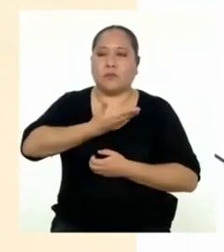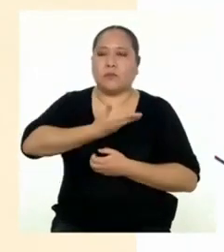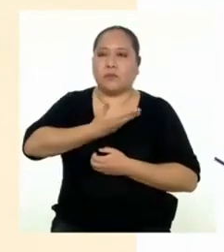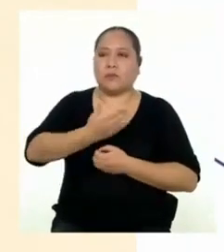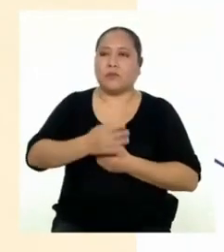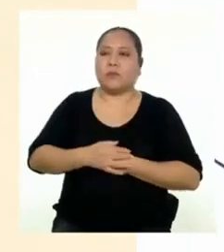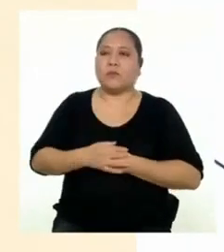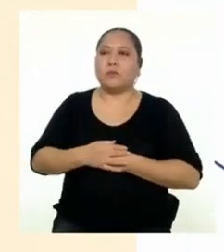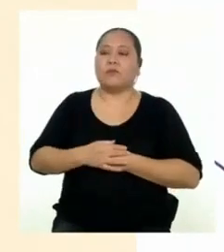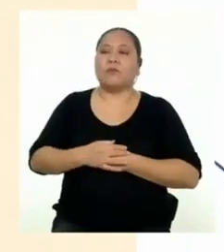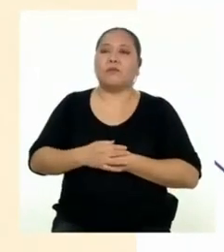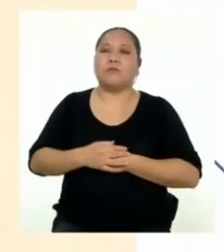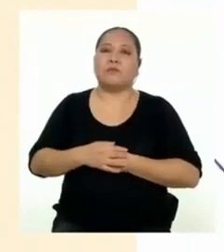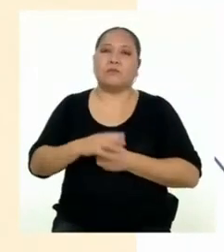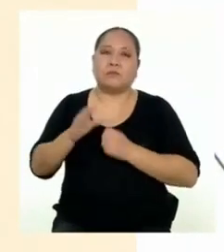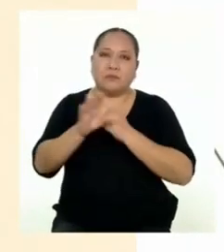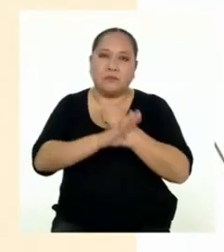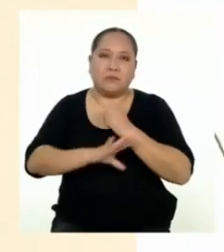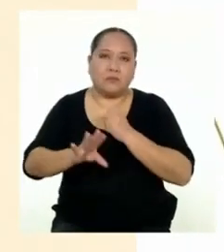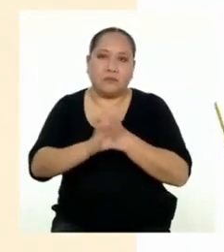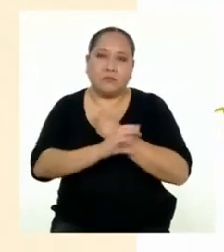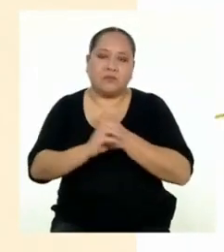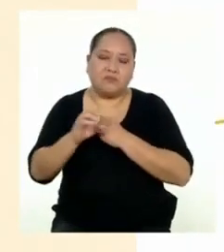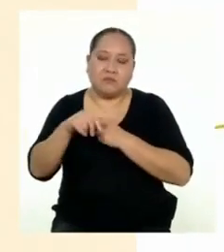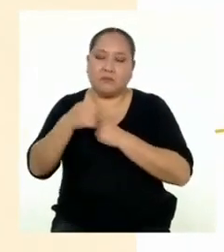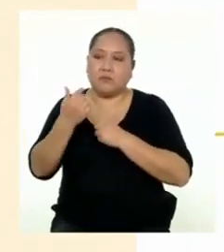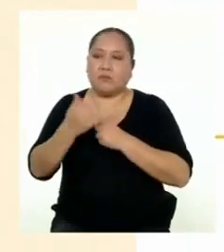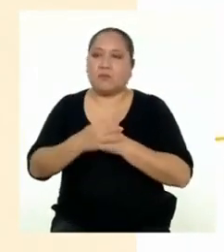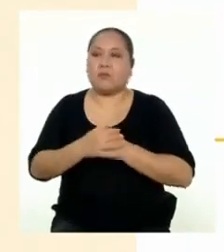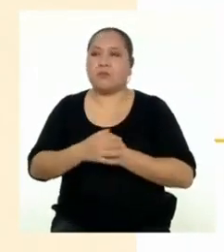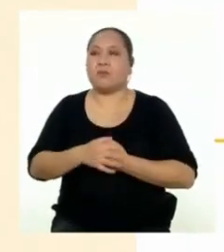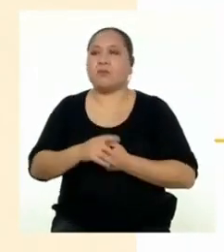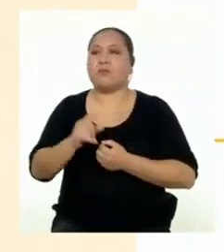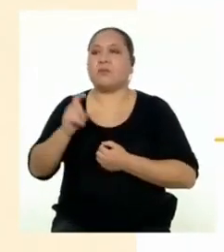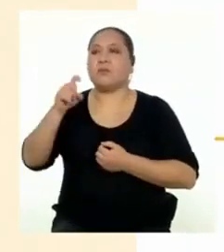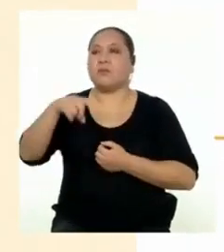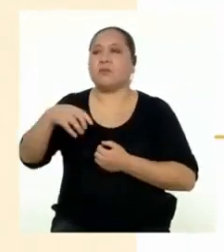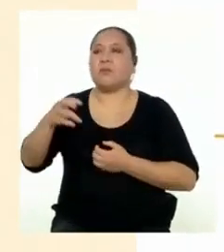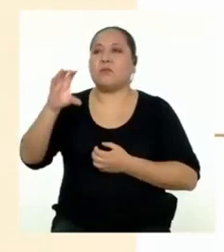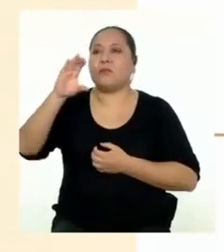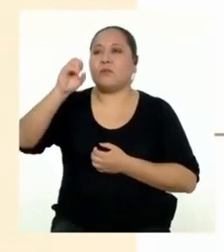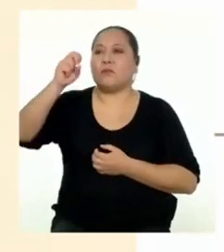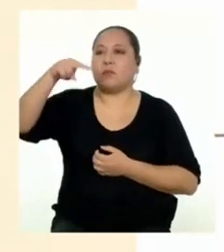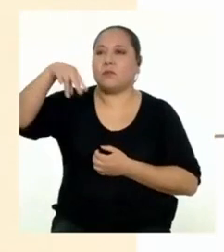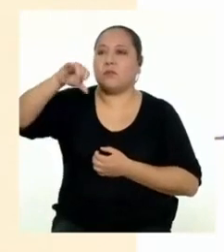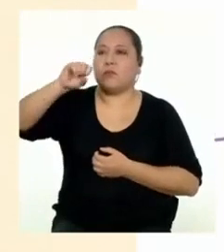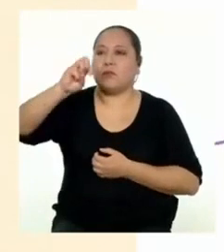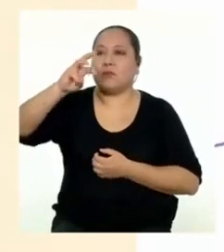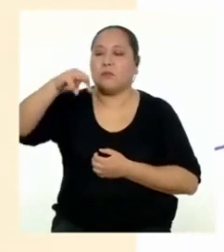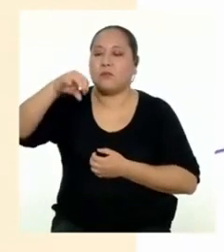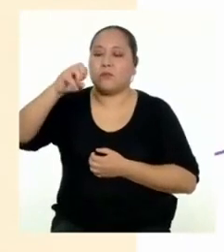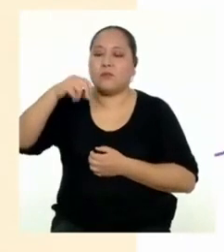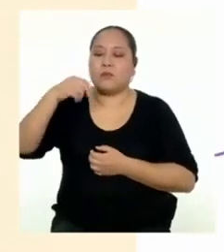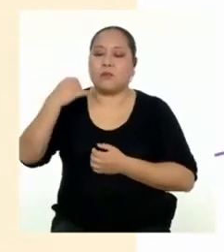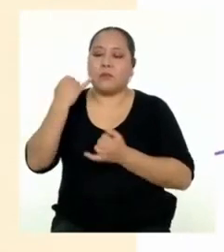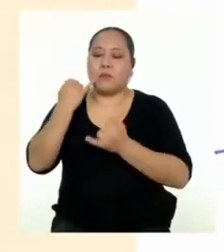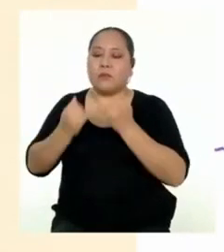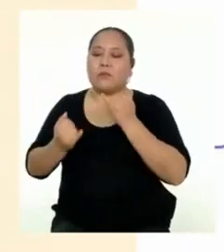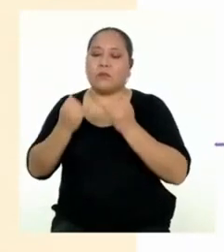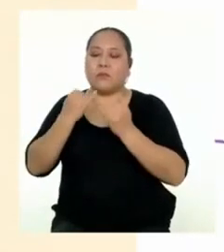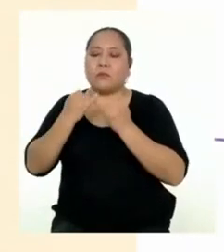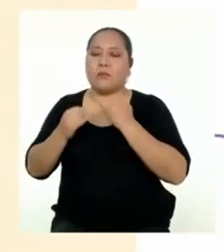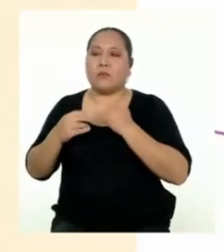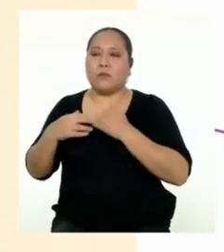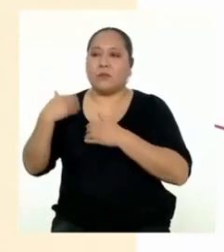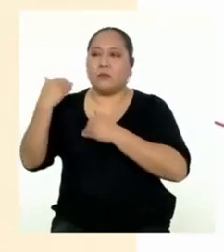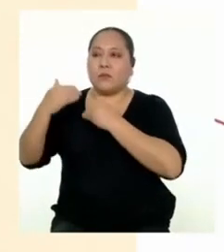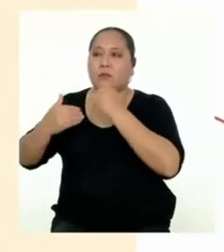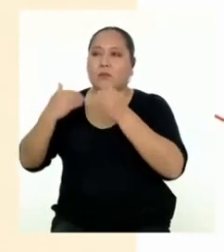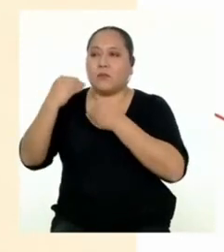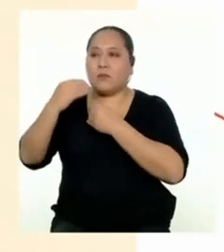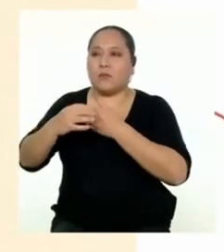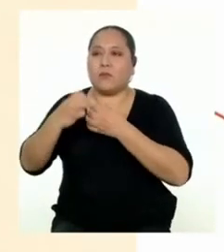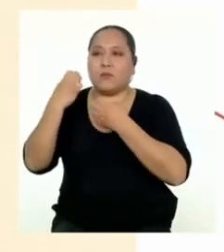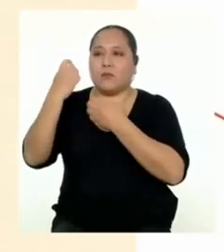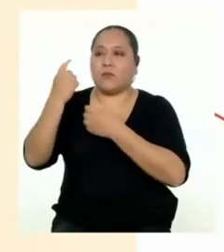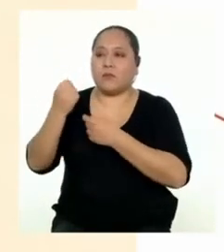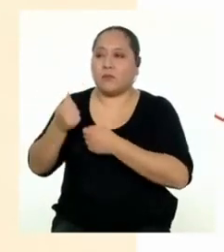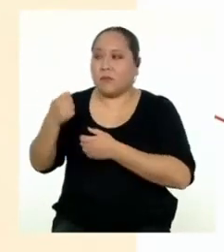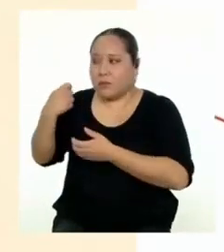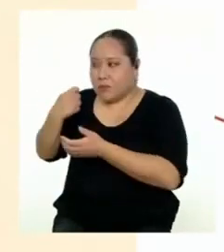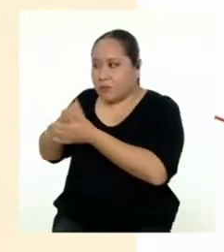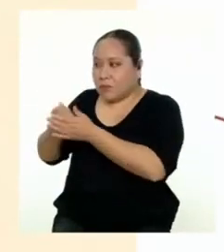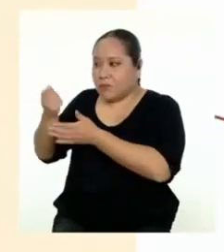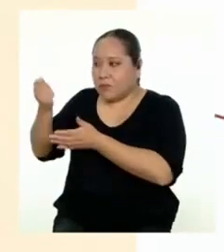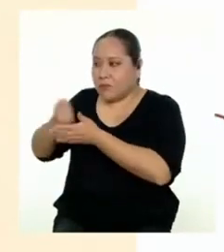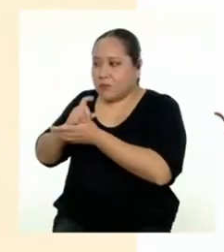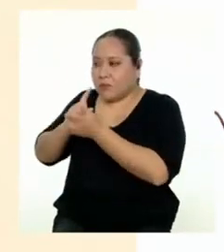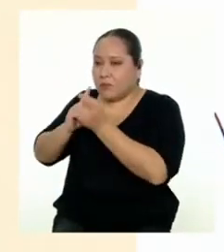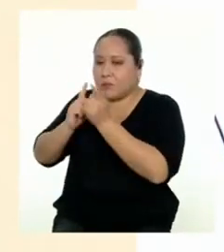tanto primarias como secundarias. Además, se considera el consumo como la fase final del proceso económico, cuando un bien obtenido es